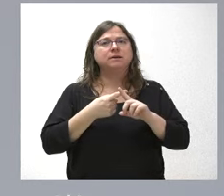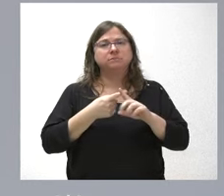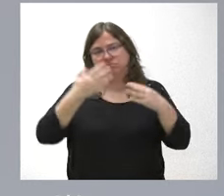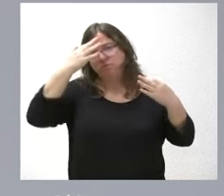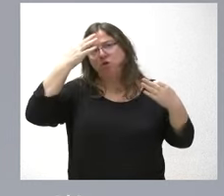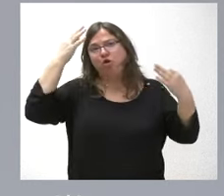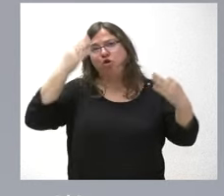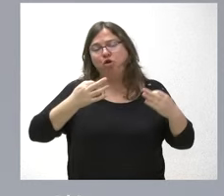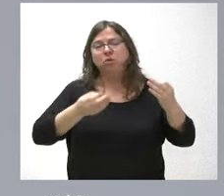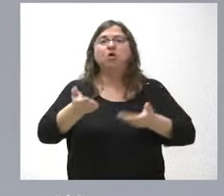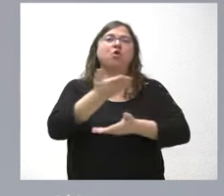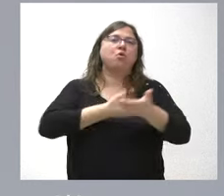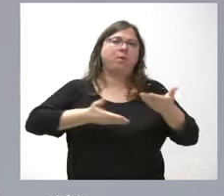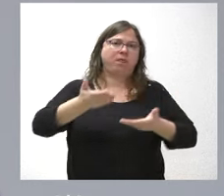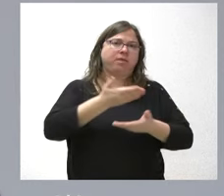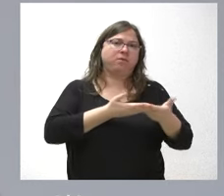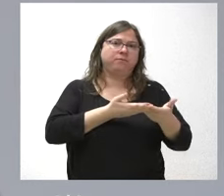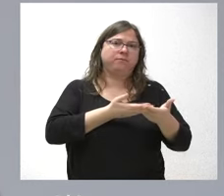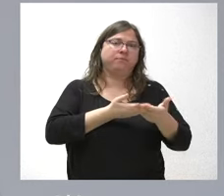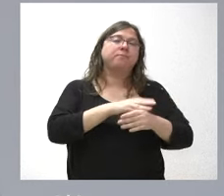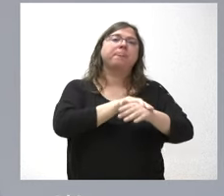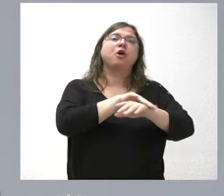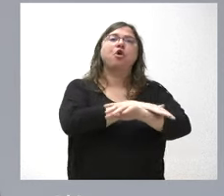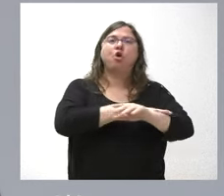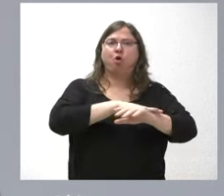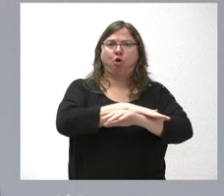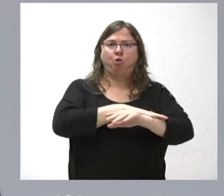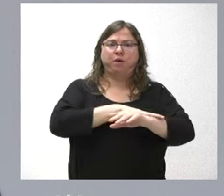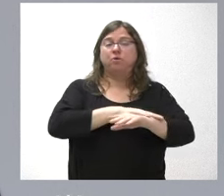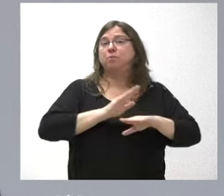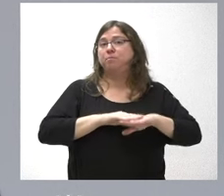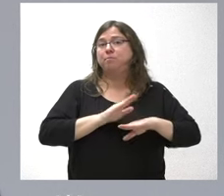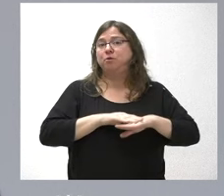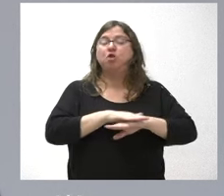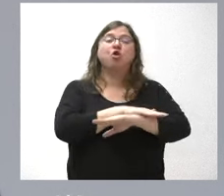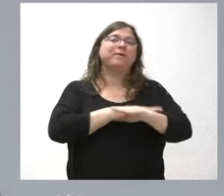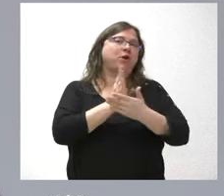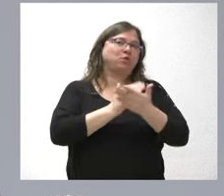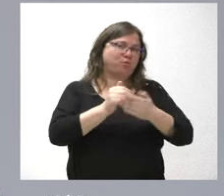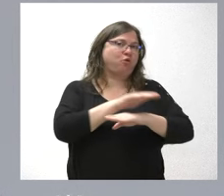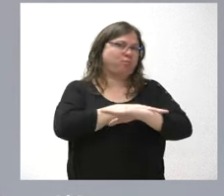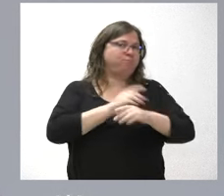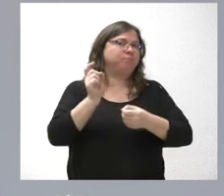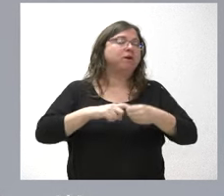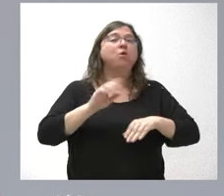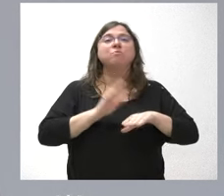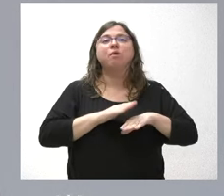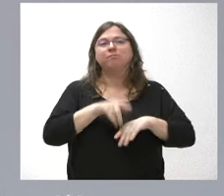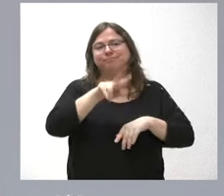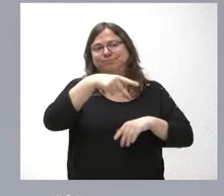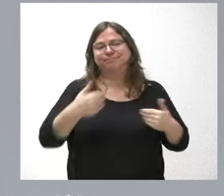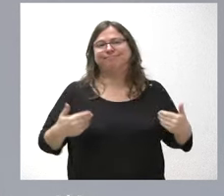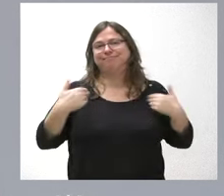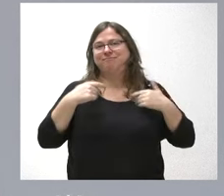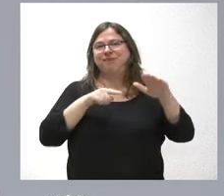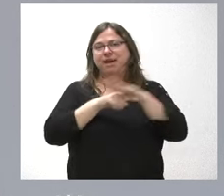otra manera, con la colaboración del Gobierno regional, del Gobierno autonómico, porque en definitiva es el que gestiona día a día